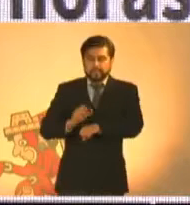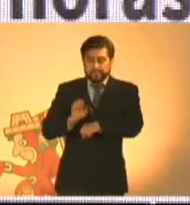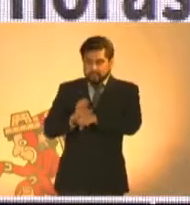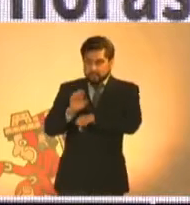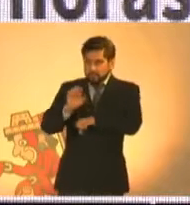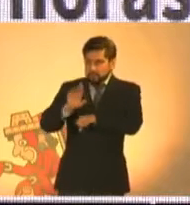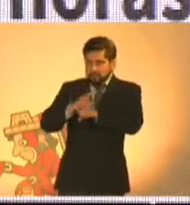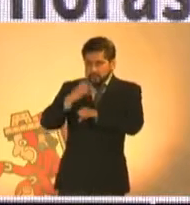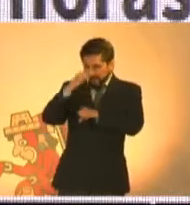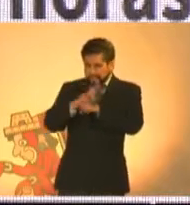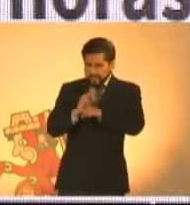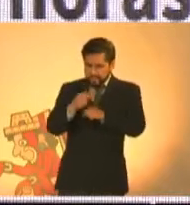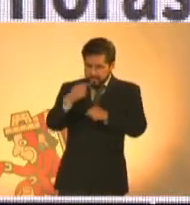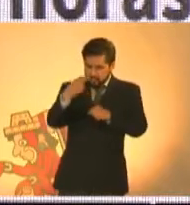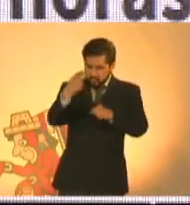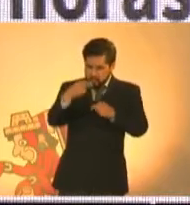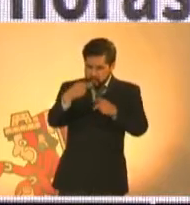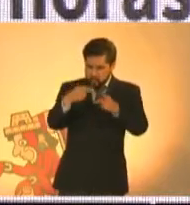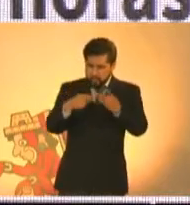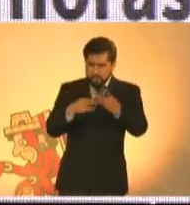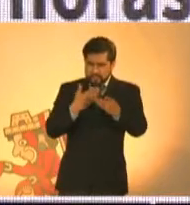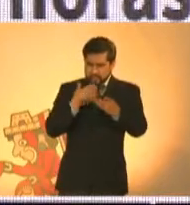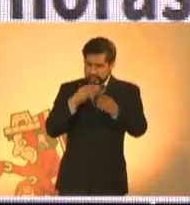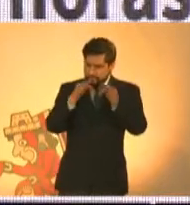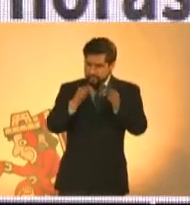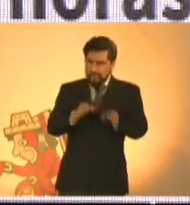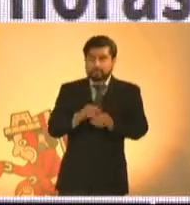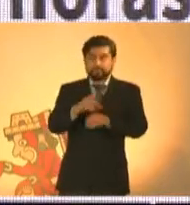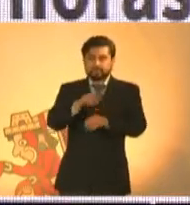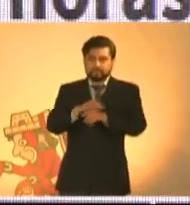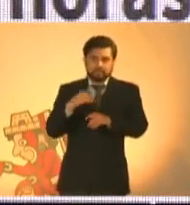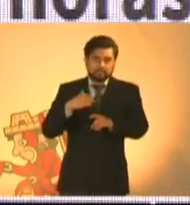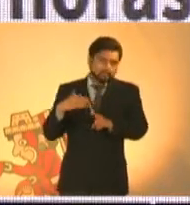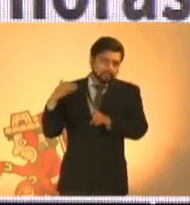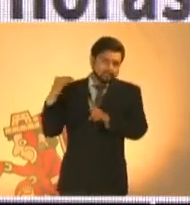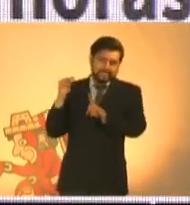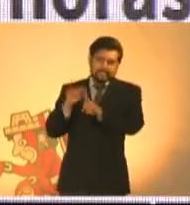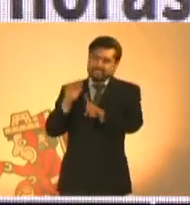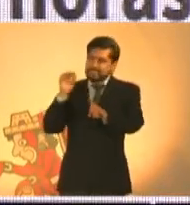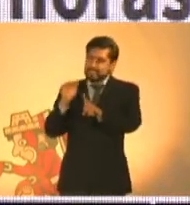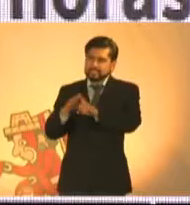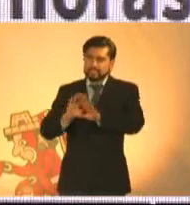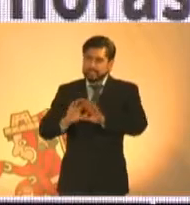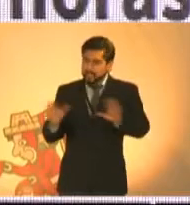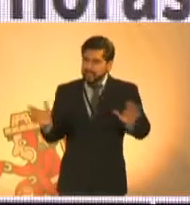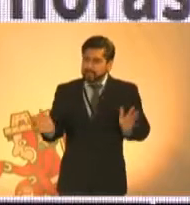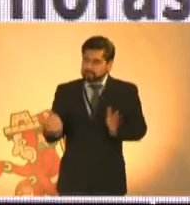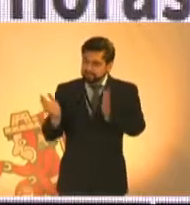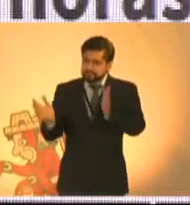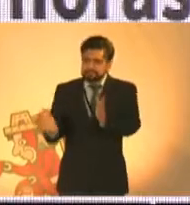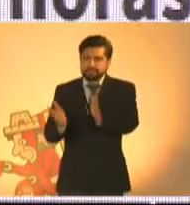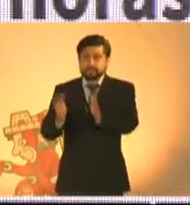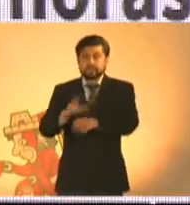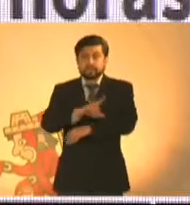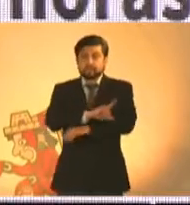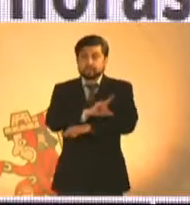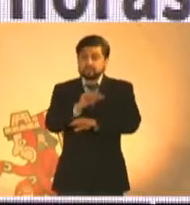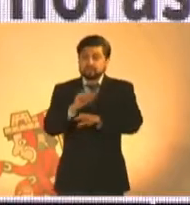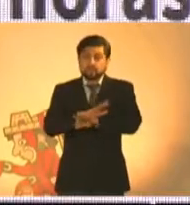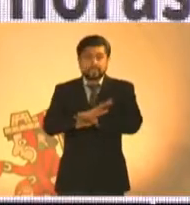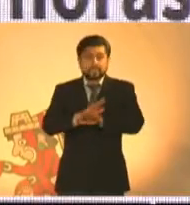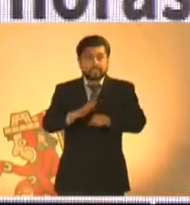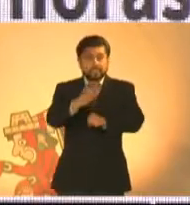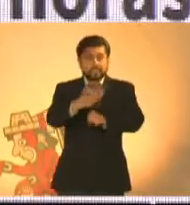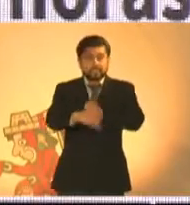precisar los nombres de la época total es una persecución que tuvo éxito el libro que ustedes van a comprar